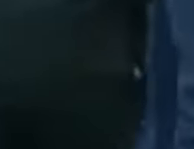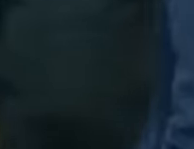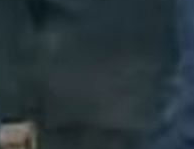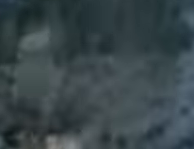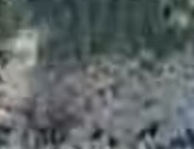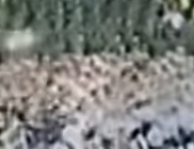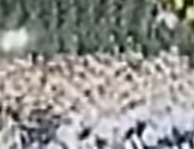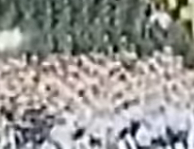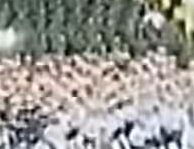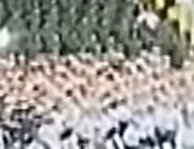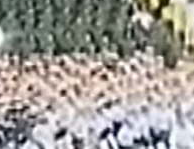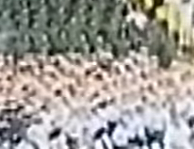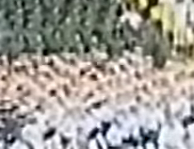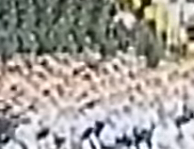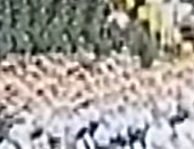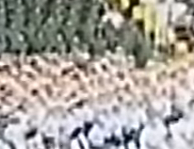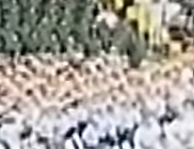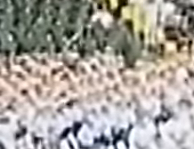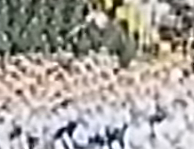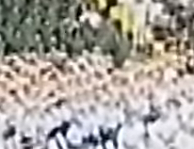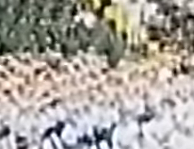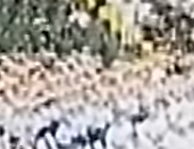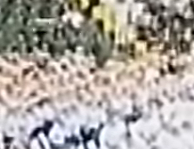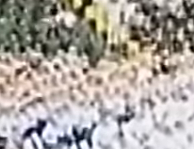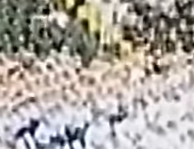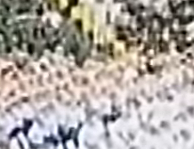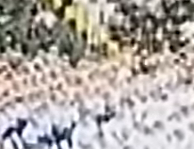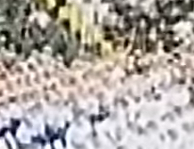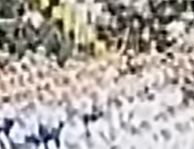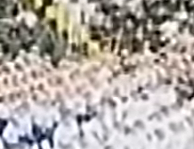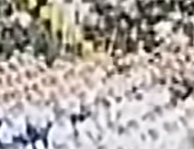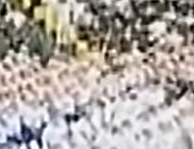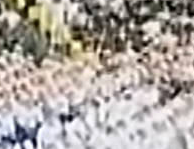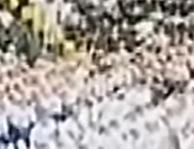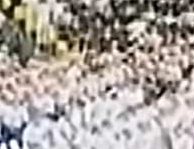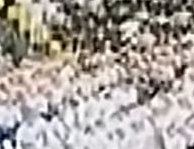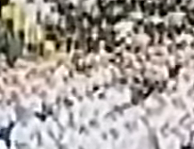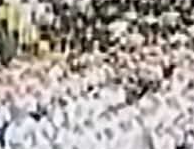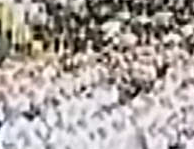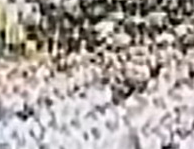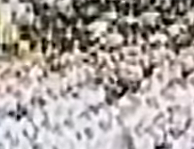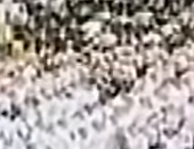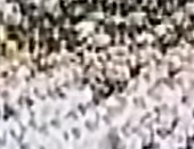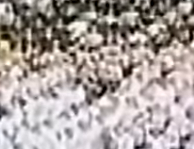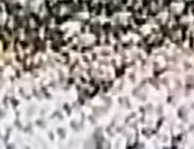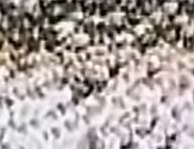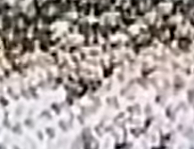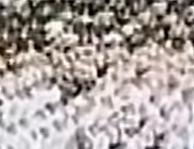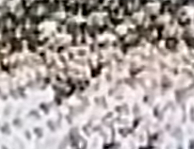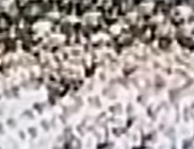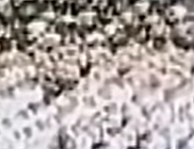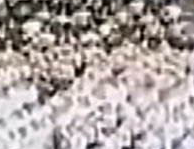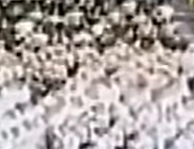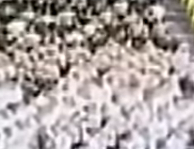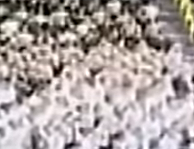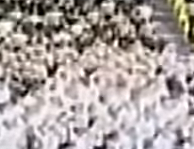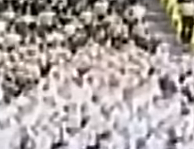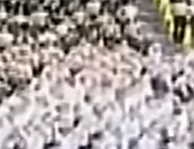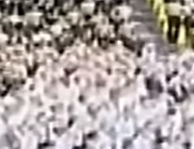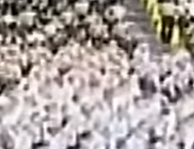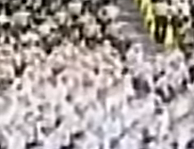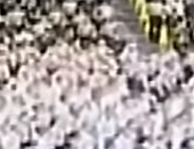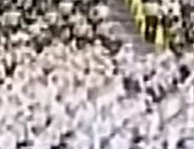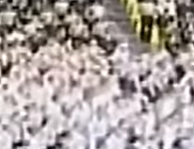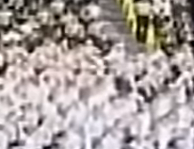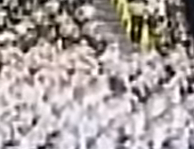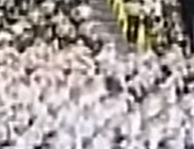encuentros permanentes con todos los sectores del país, con ponencias magistrales para explicar a detalle los 6 momentos históricos que